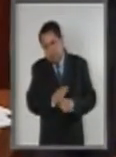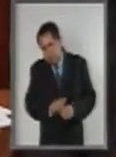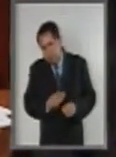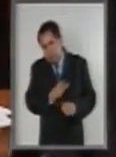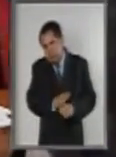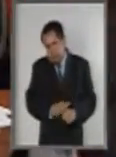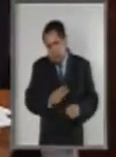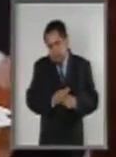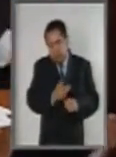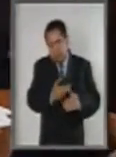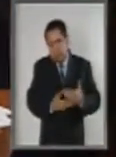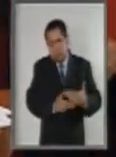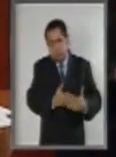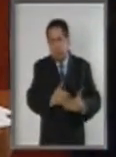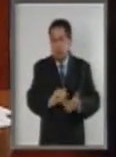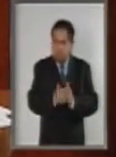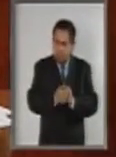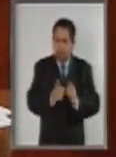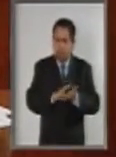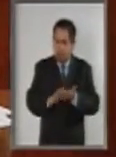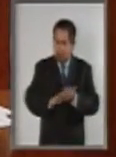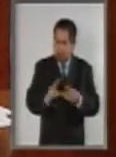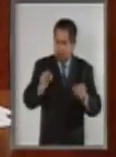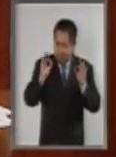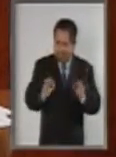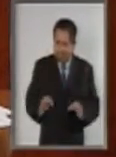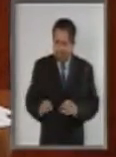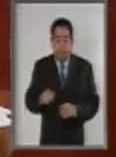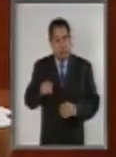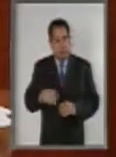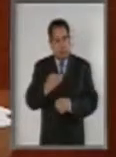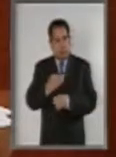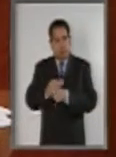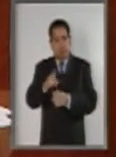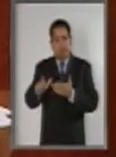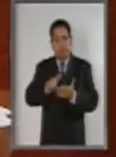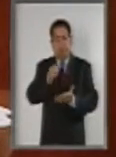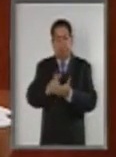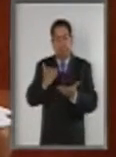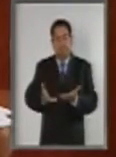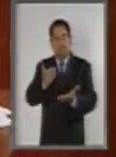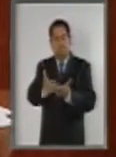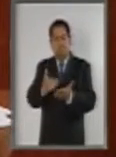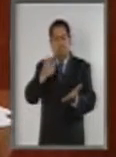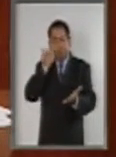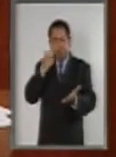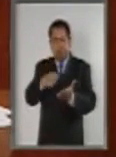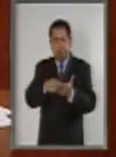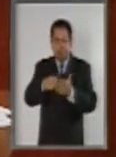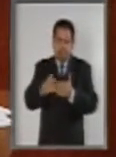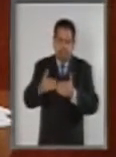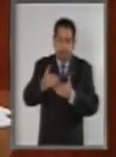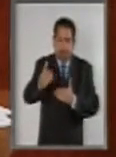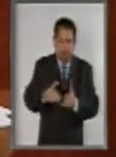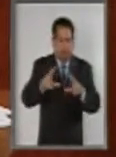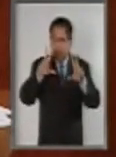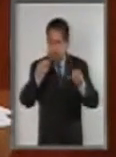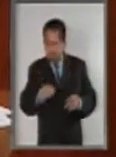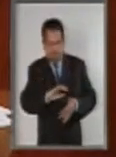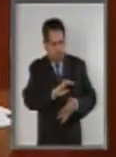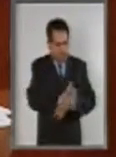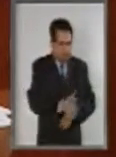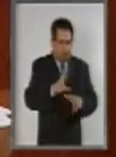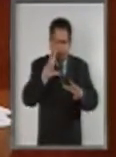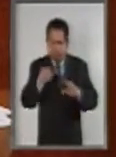que atender, y lo que hoy se quiere hacer mediante ley es un paso sin discriminación, sin distingo